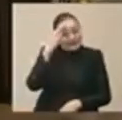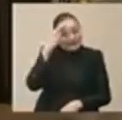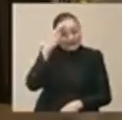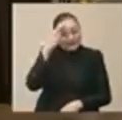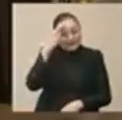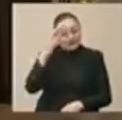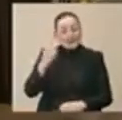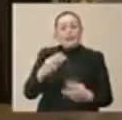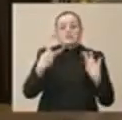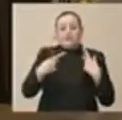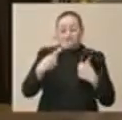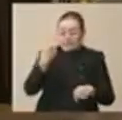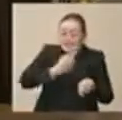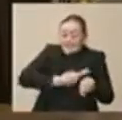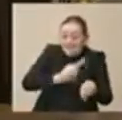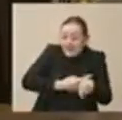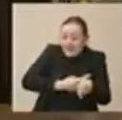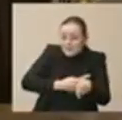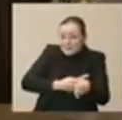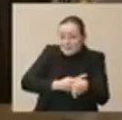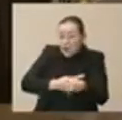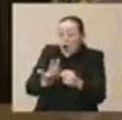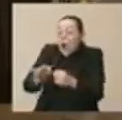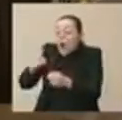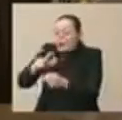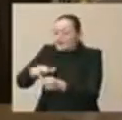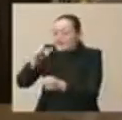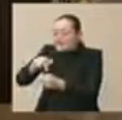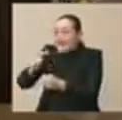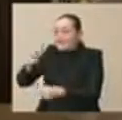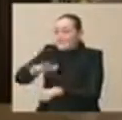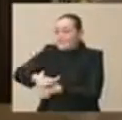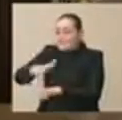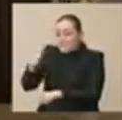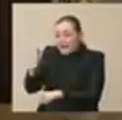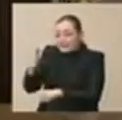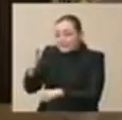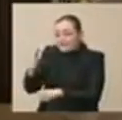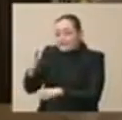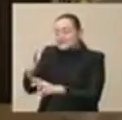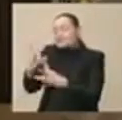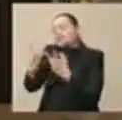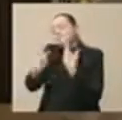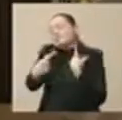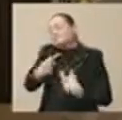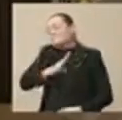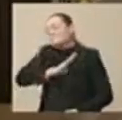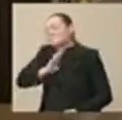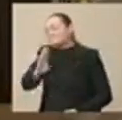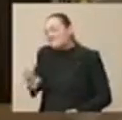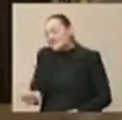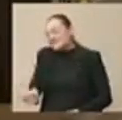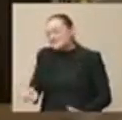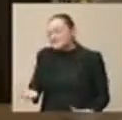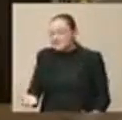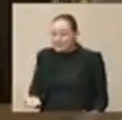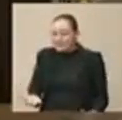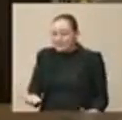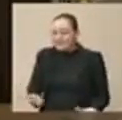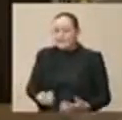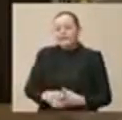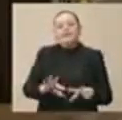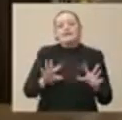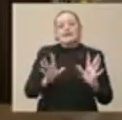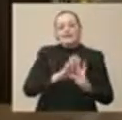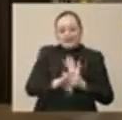es mayores contagios mayor ocupación hospitalaria y lamentablemente más defunciones